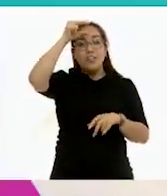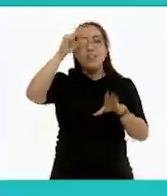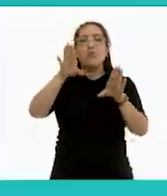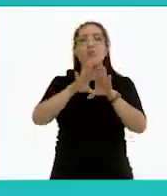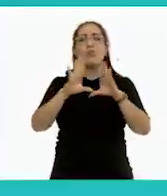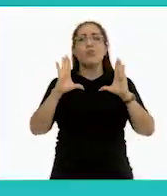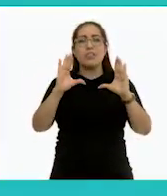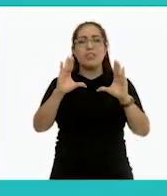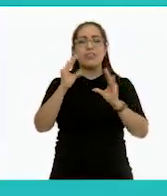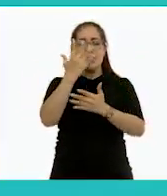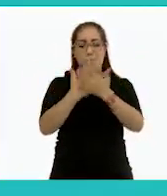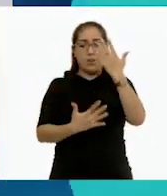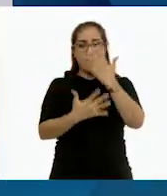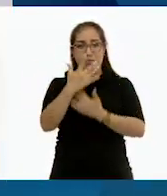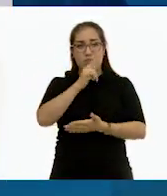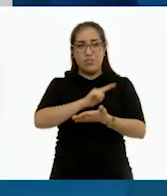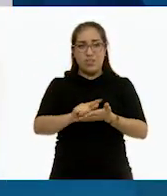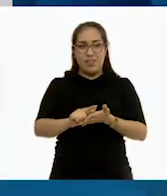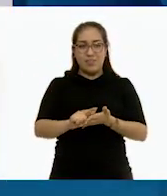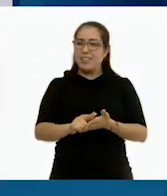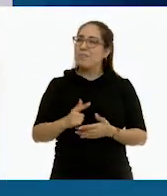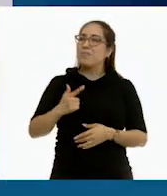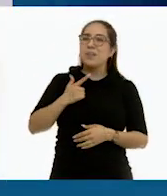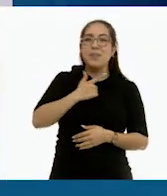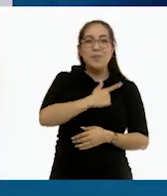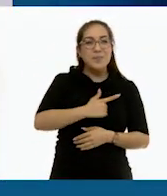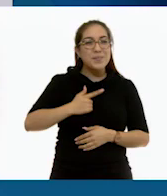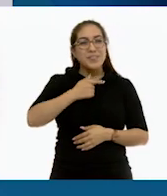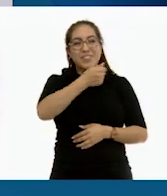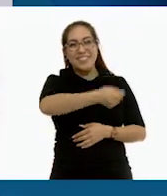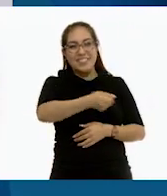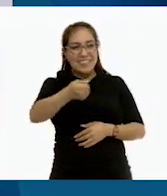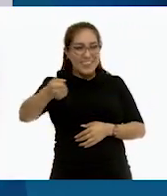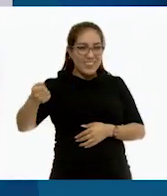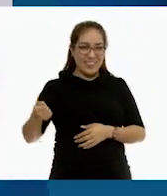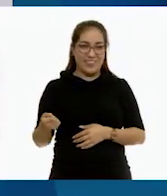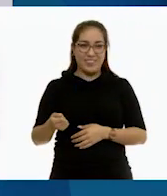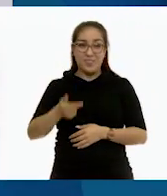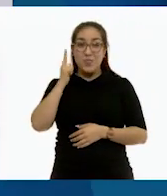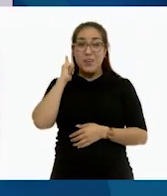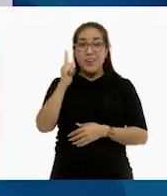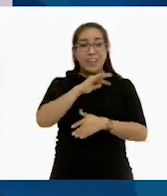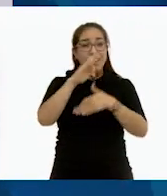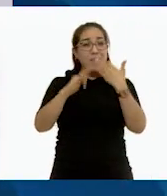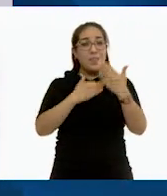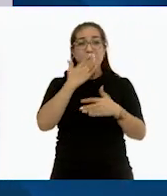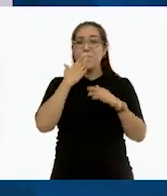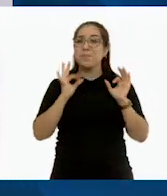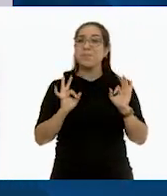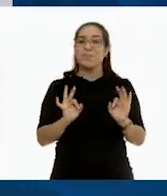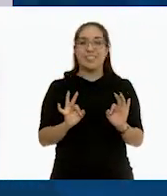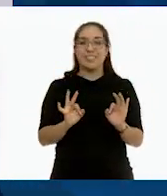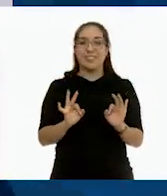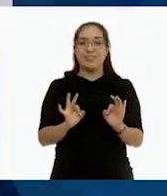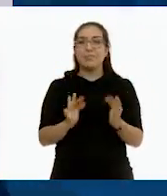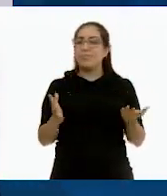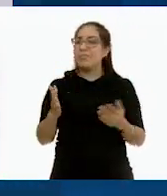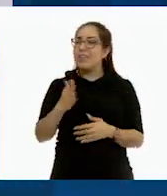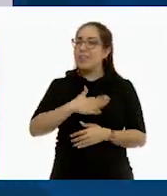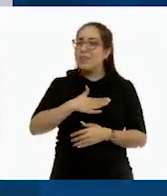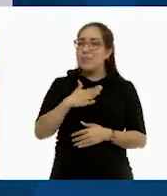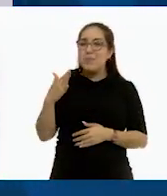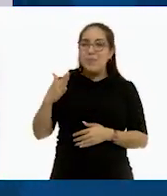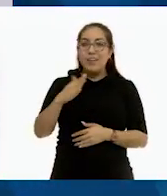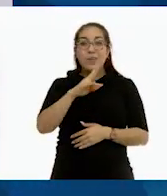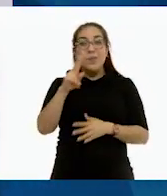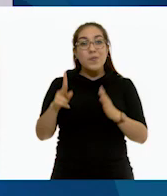correctamente. ¡Ja! Me da mucho gusto saludarlos. Espero que estén muy bien. ¡Qué bueno que vemos